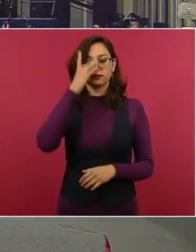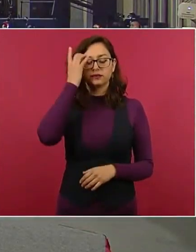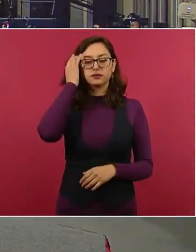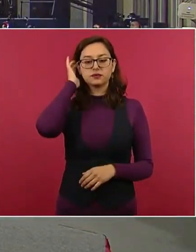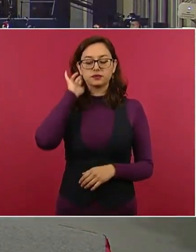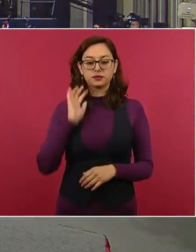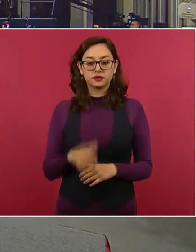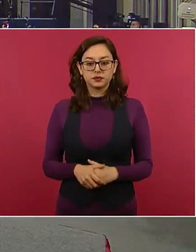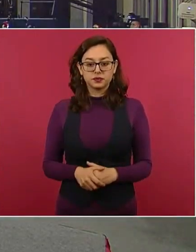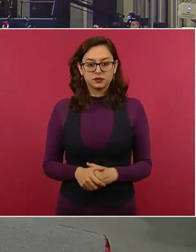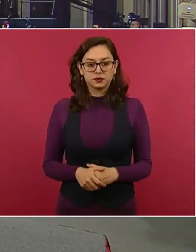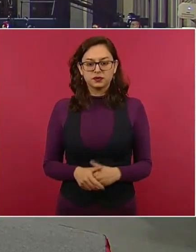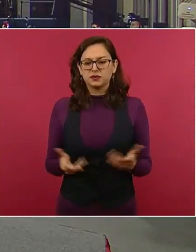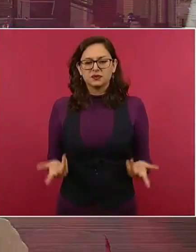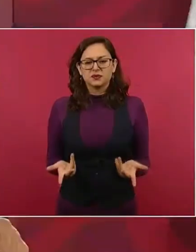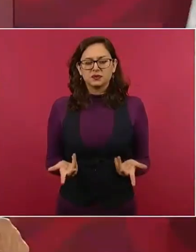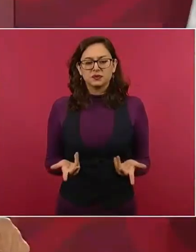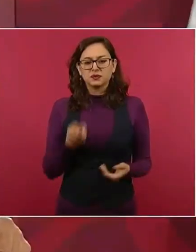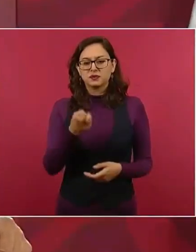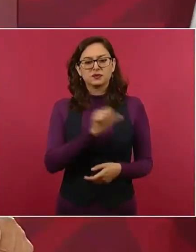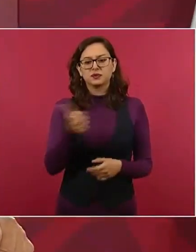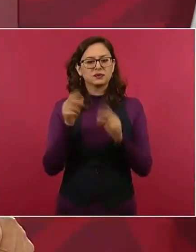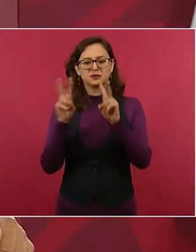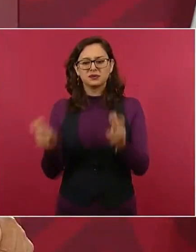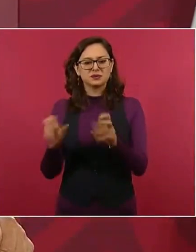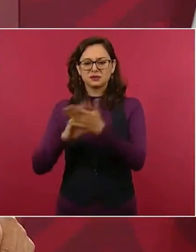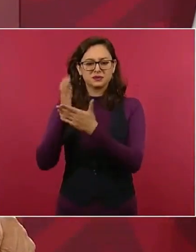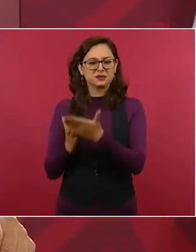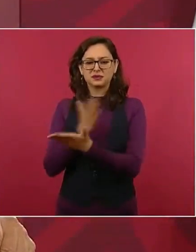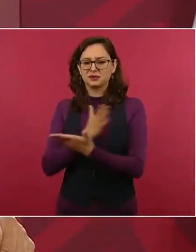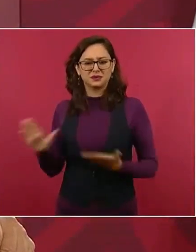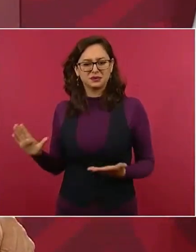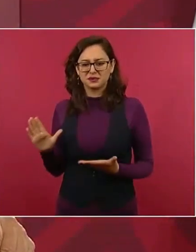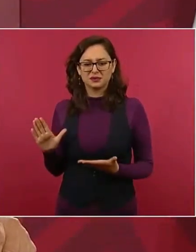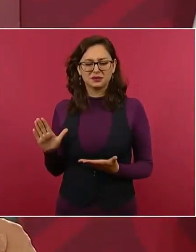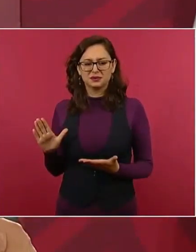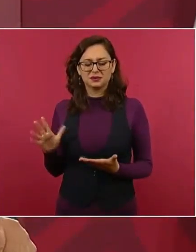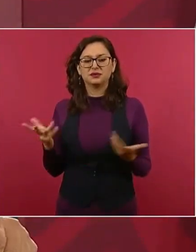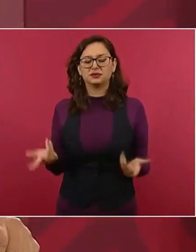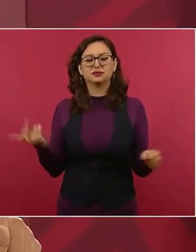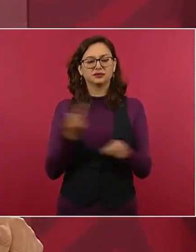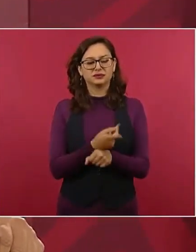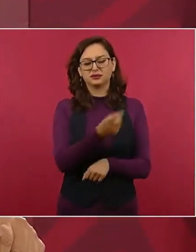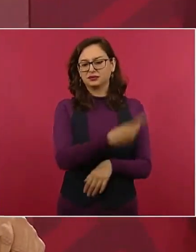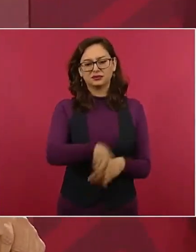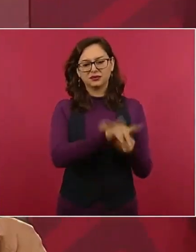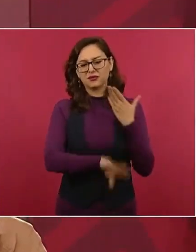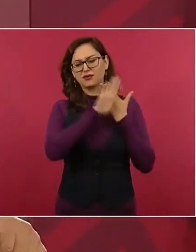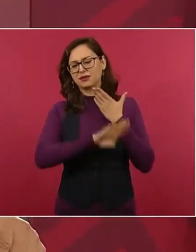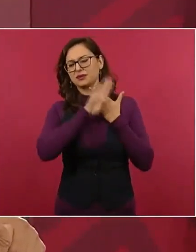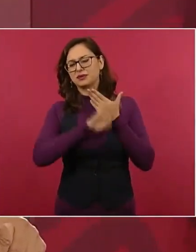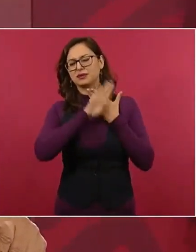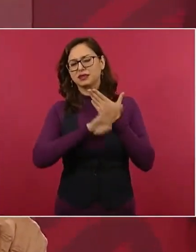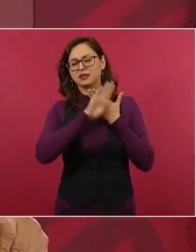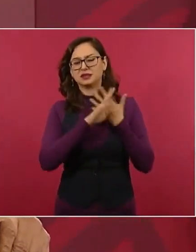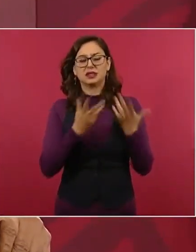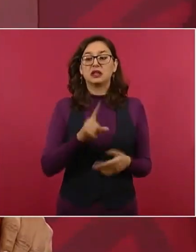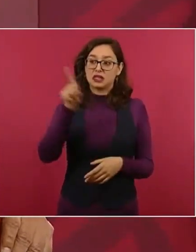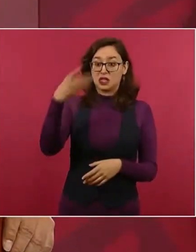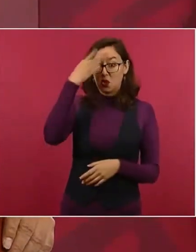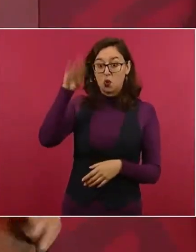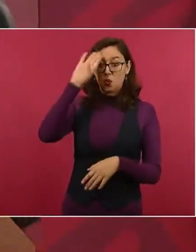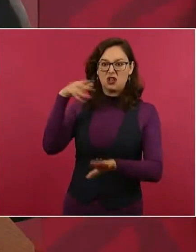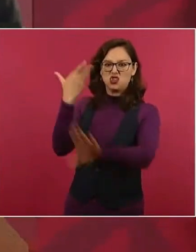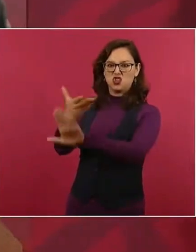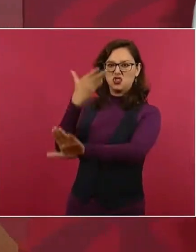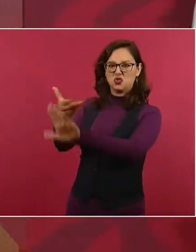Eso es otro asunto, ese es un contrato, porque también los que están en contra del gobierno de Cuba,